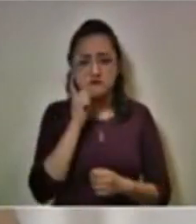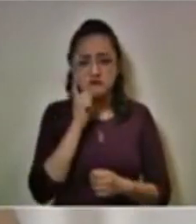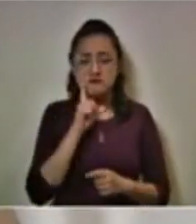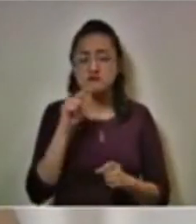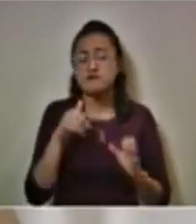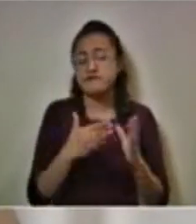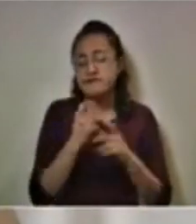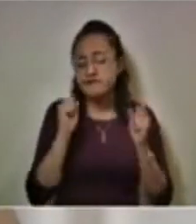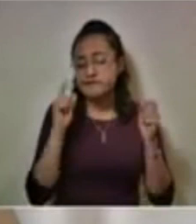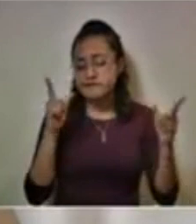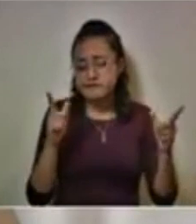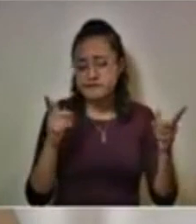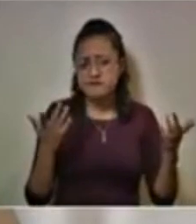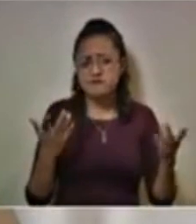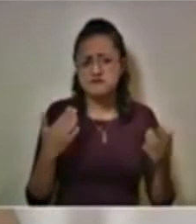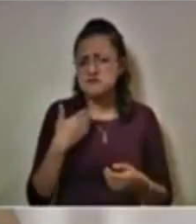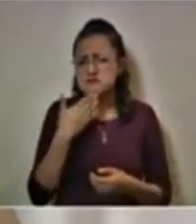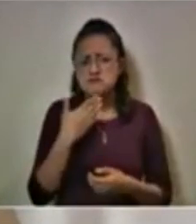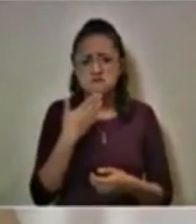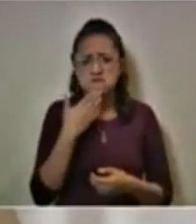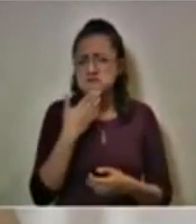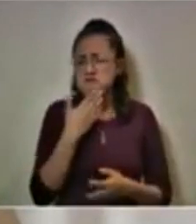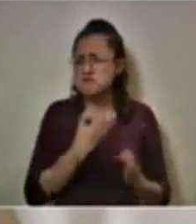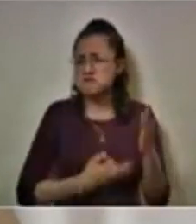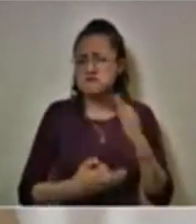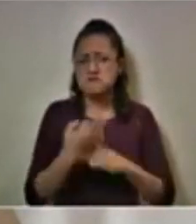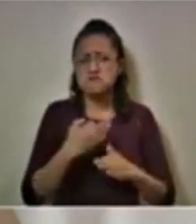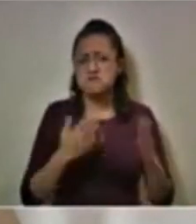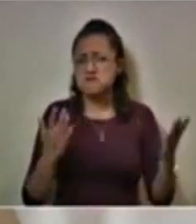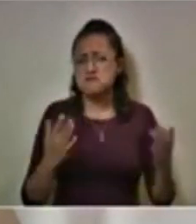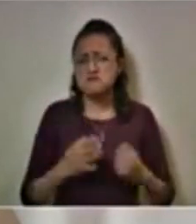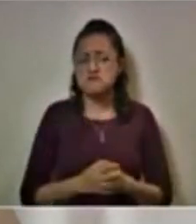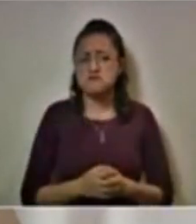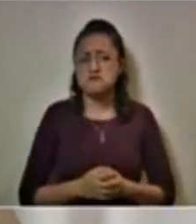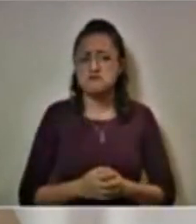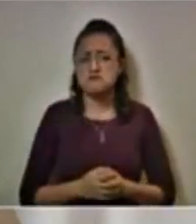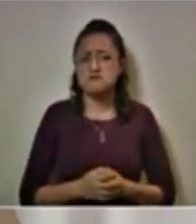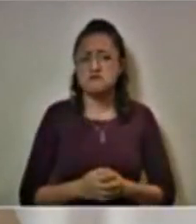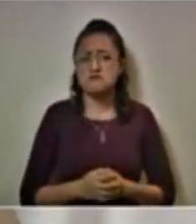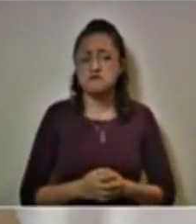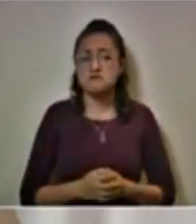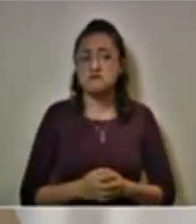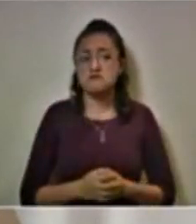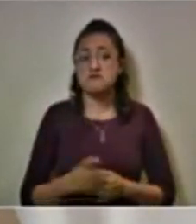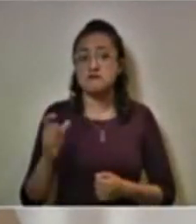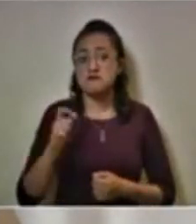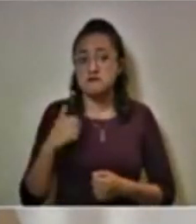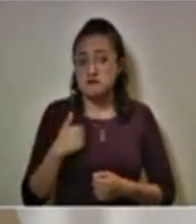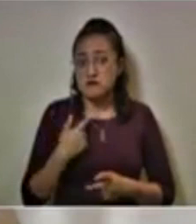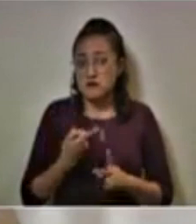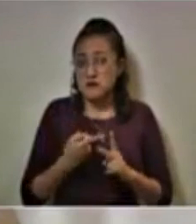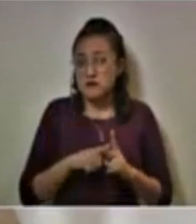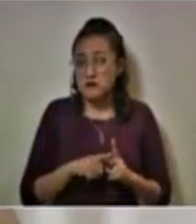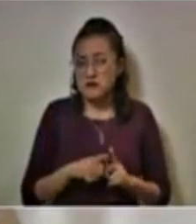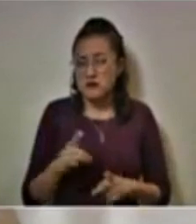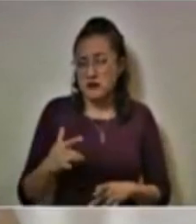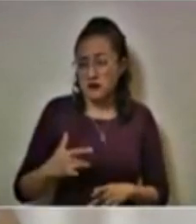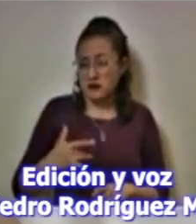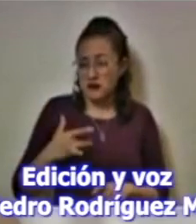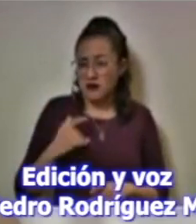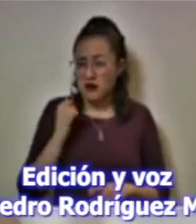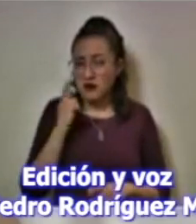levanto soy muy bien y si empiezo tuviera yo un síntoma